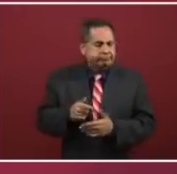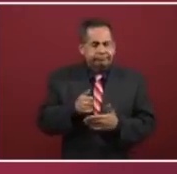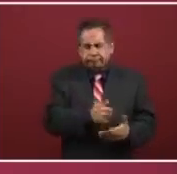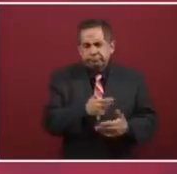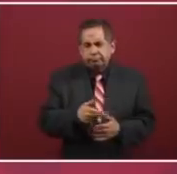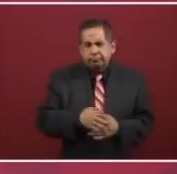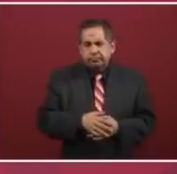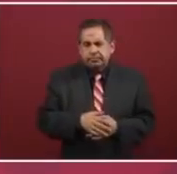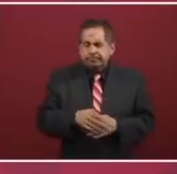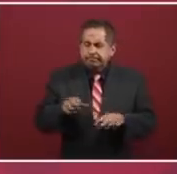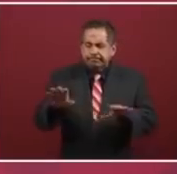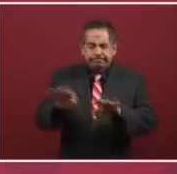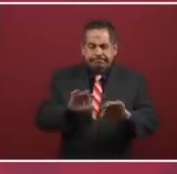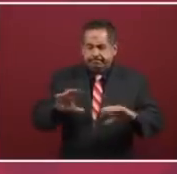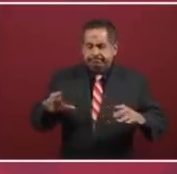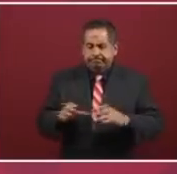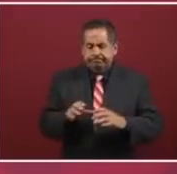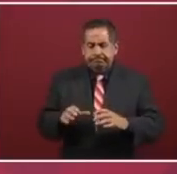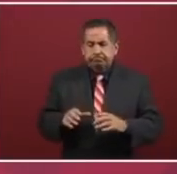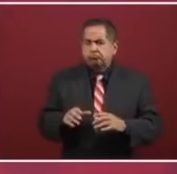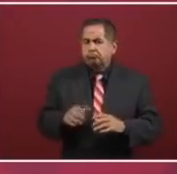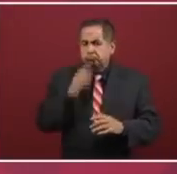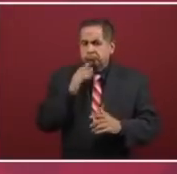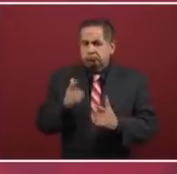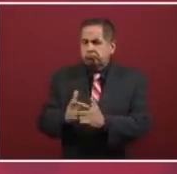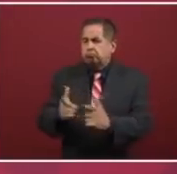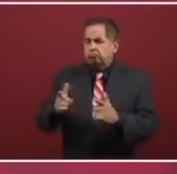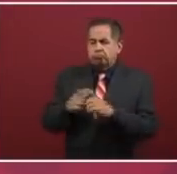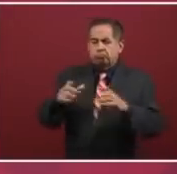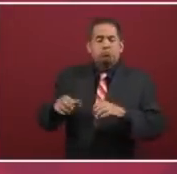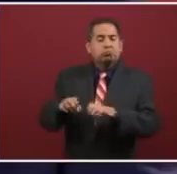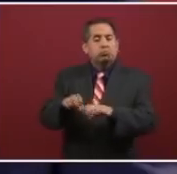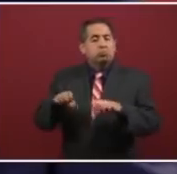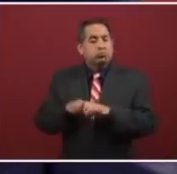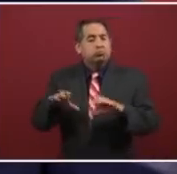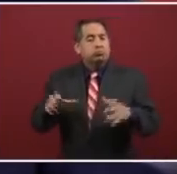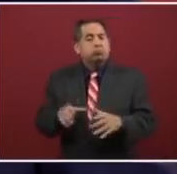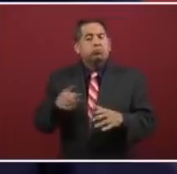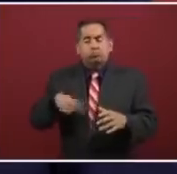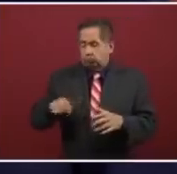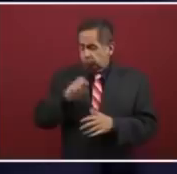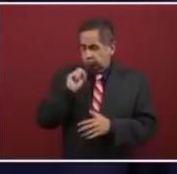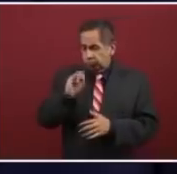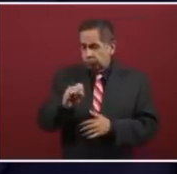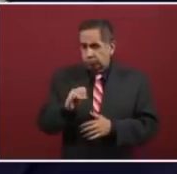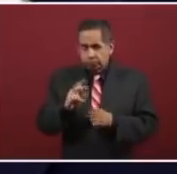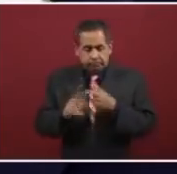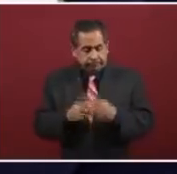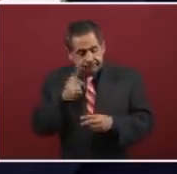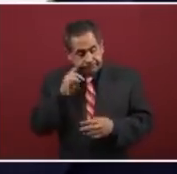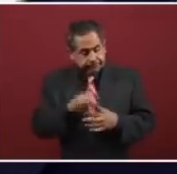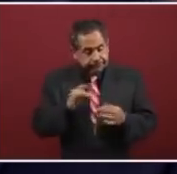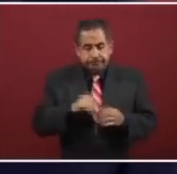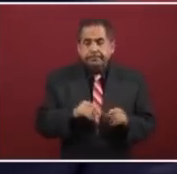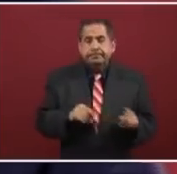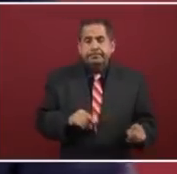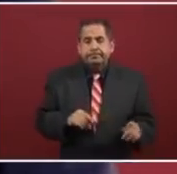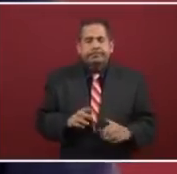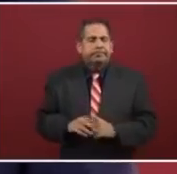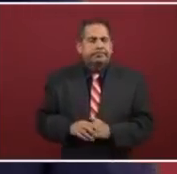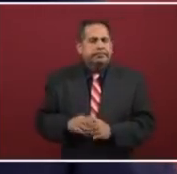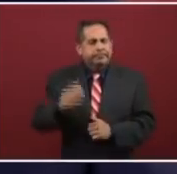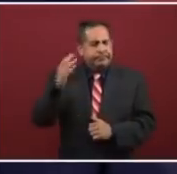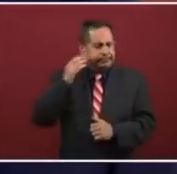y vamos a integrar un buen equipo. El jefe del Ejecutivo comentó que se